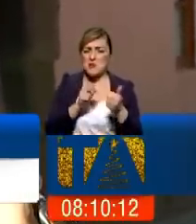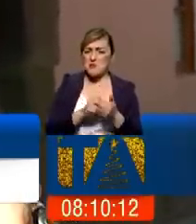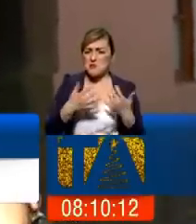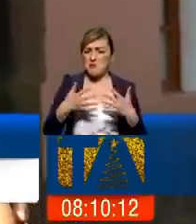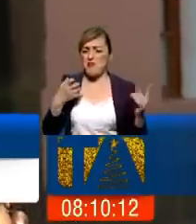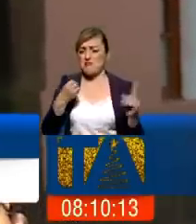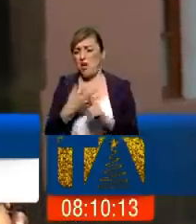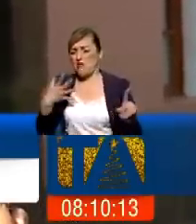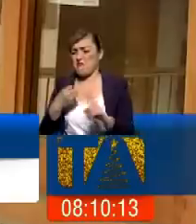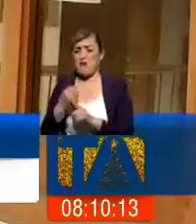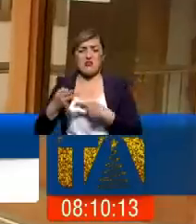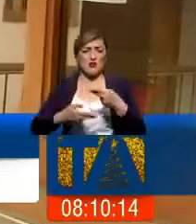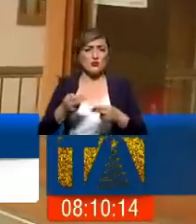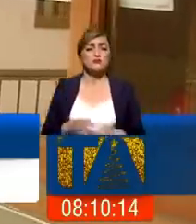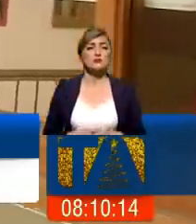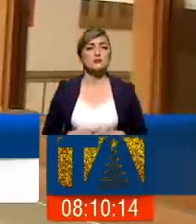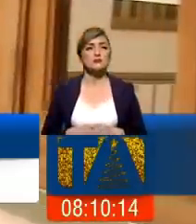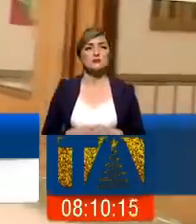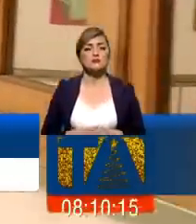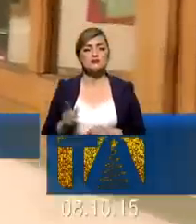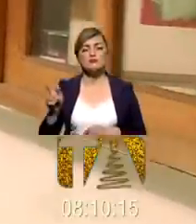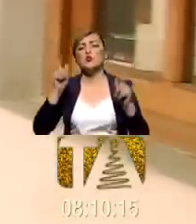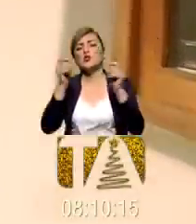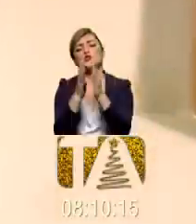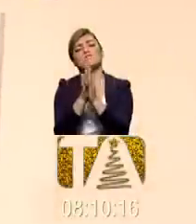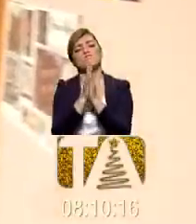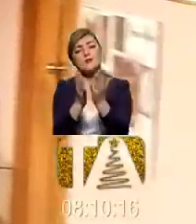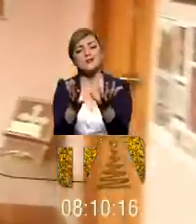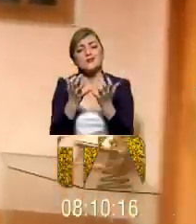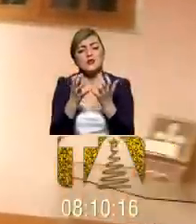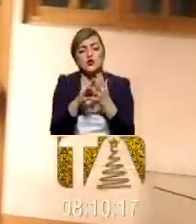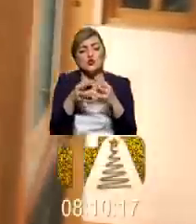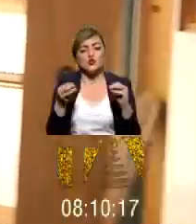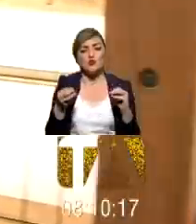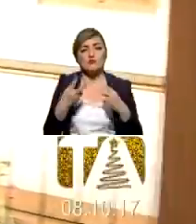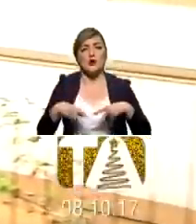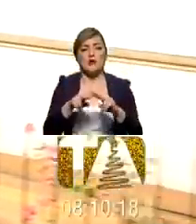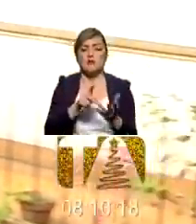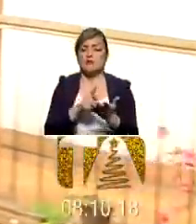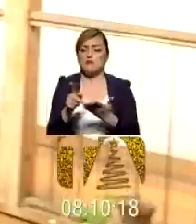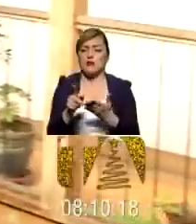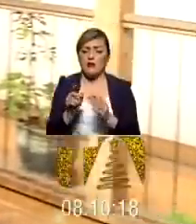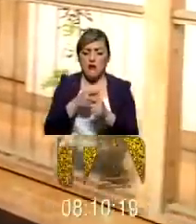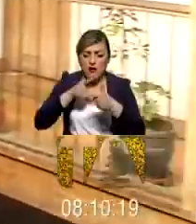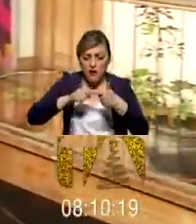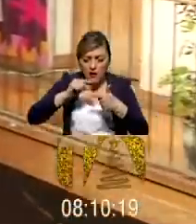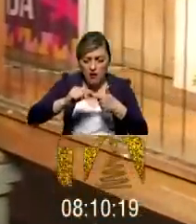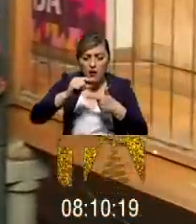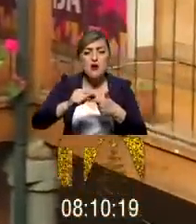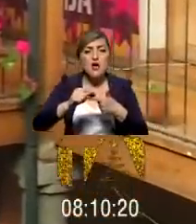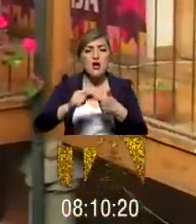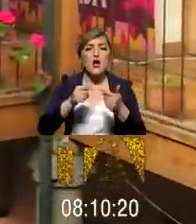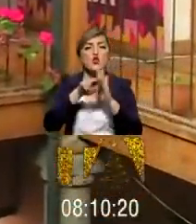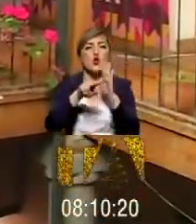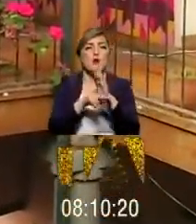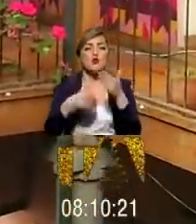que ha golpeado a todos los negocios. Desde Quito Eterno buscan soluciones, redefinir además el monto a pagar y discutir una mejor normativa para